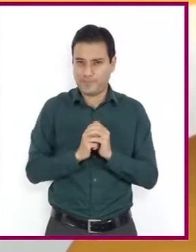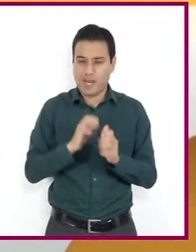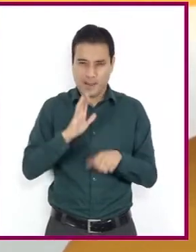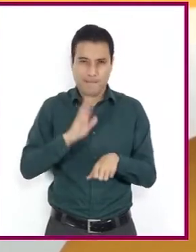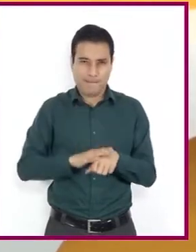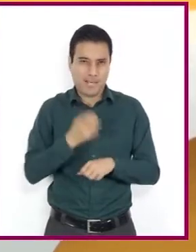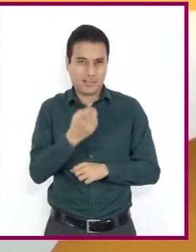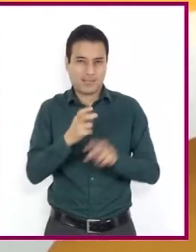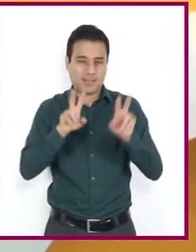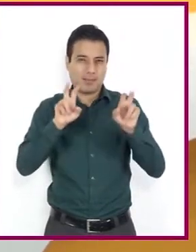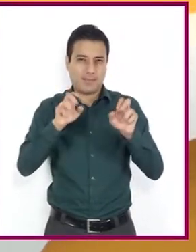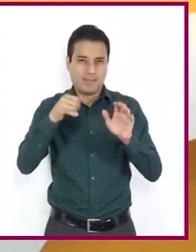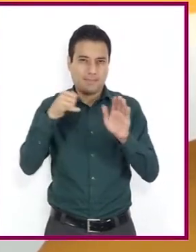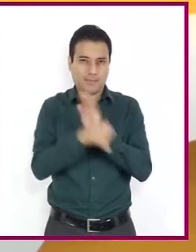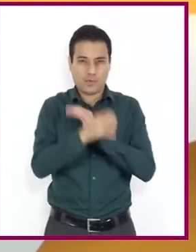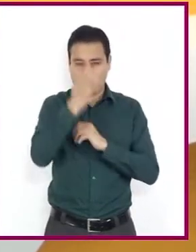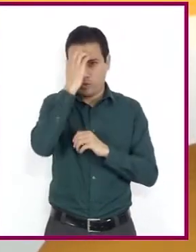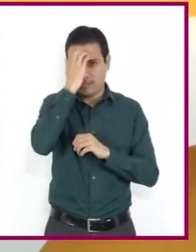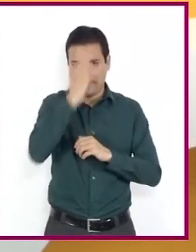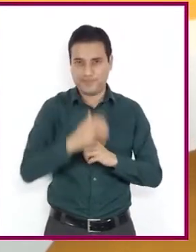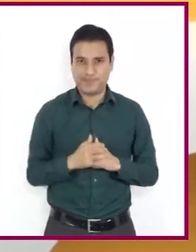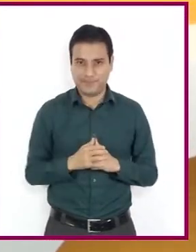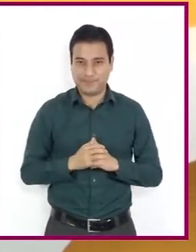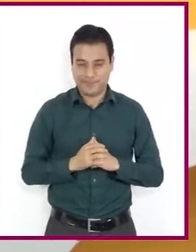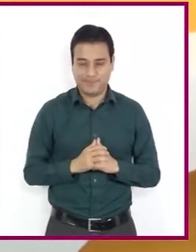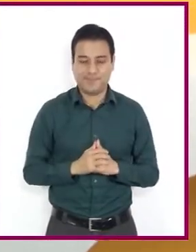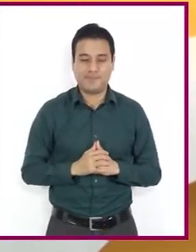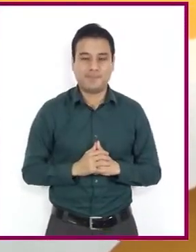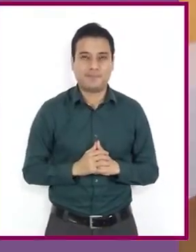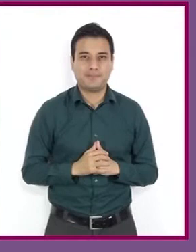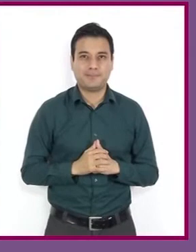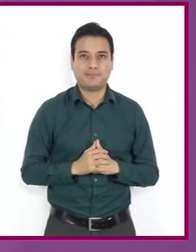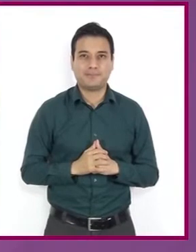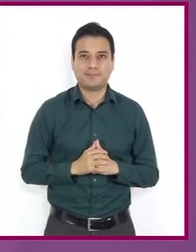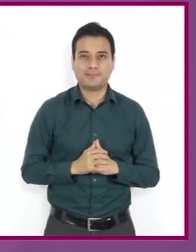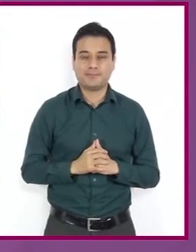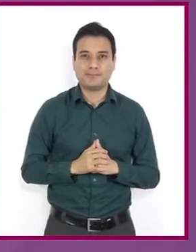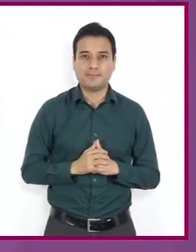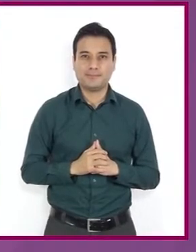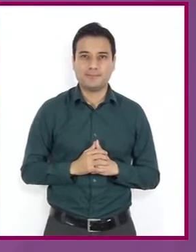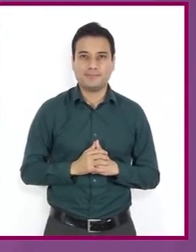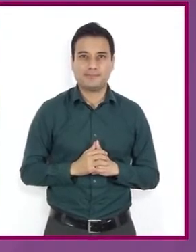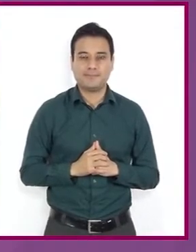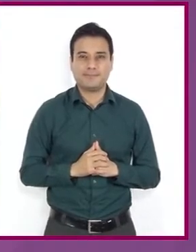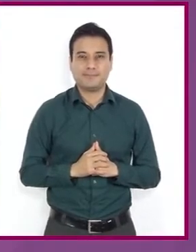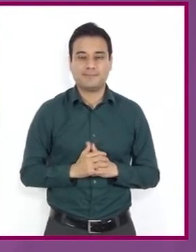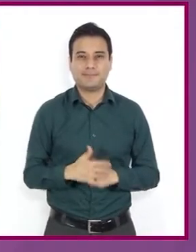profundizar en las características de las ondas electromagnéticas.